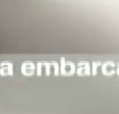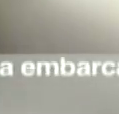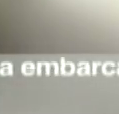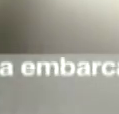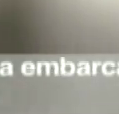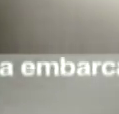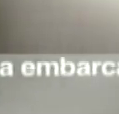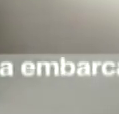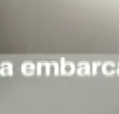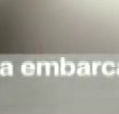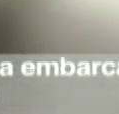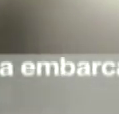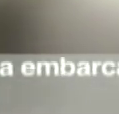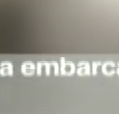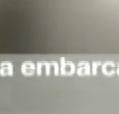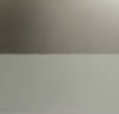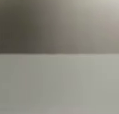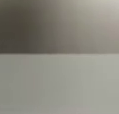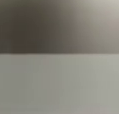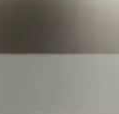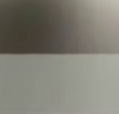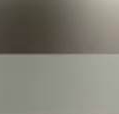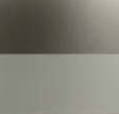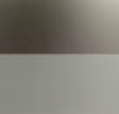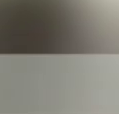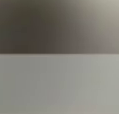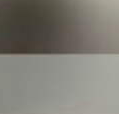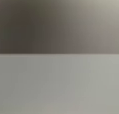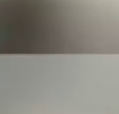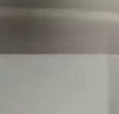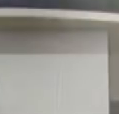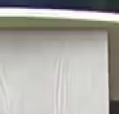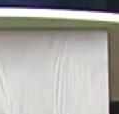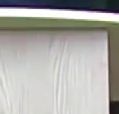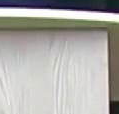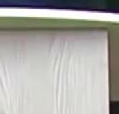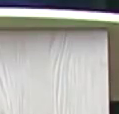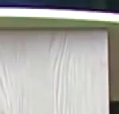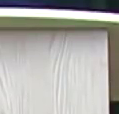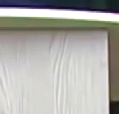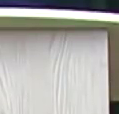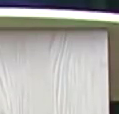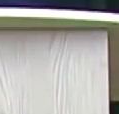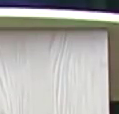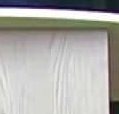se van a marcar en los vehículos hasta dentro de bóveda 12 horas antes.